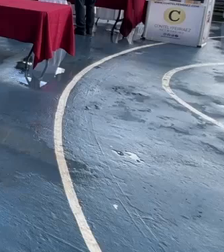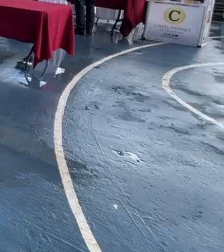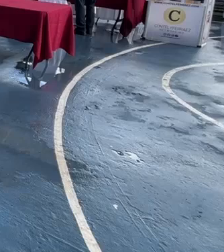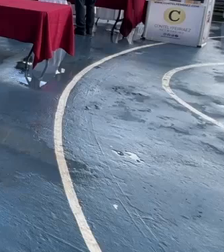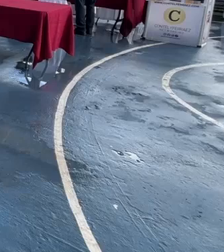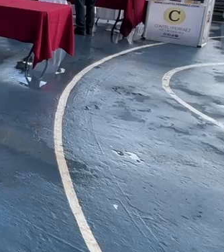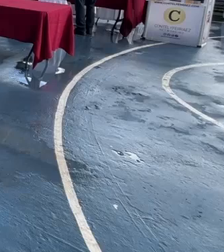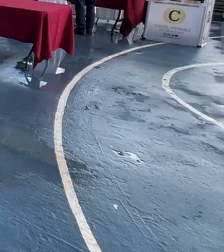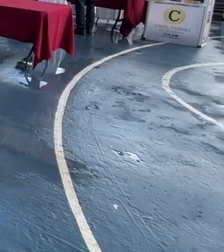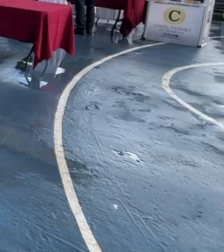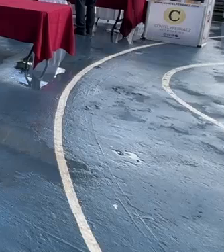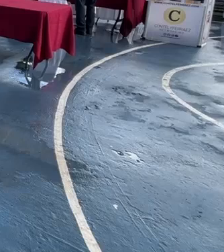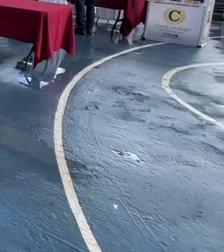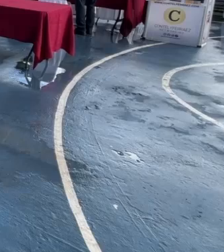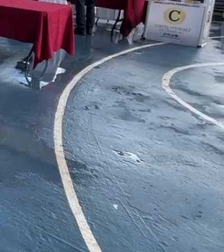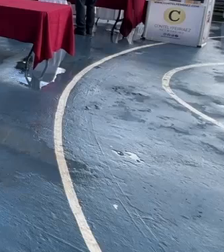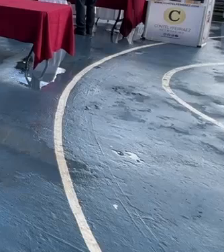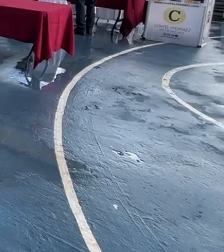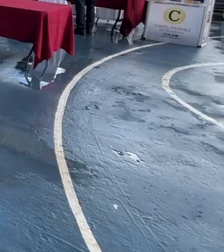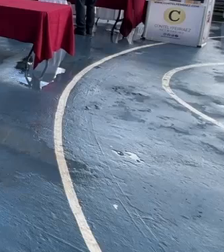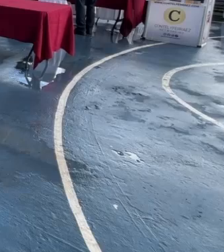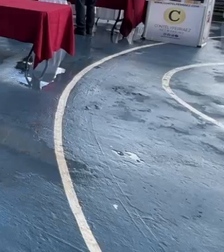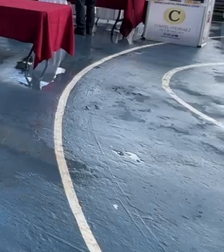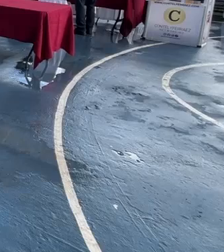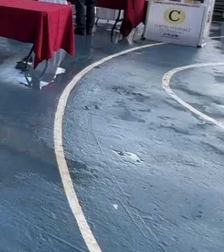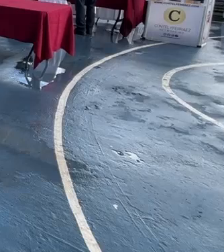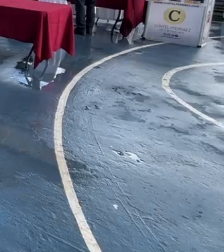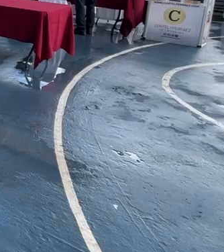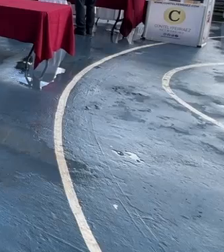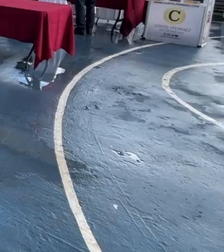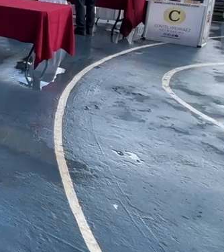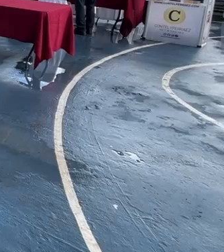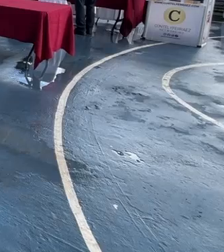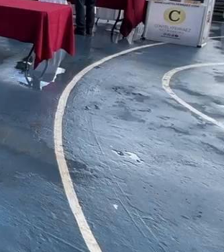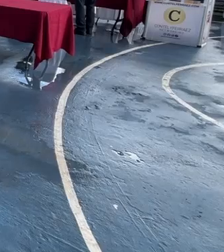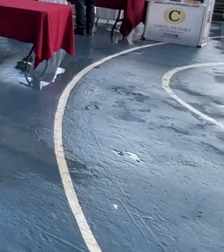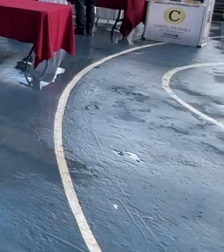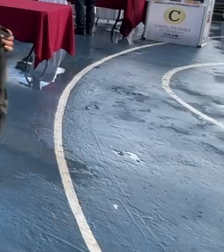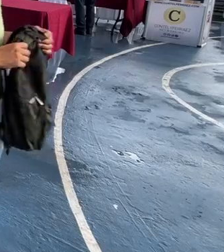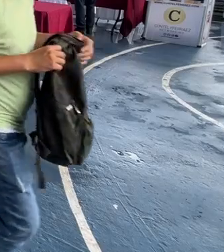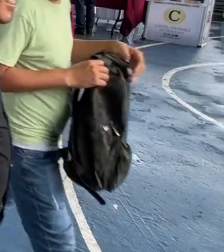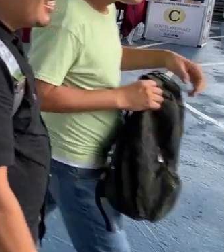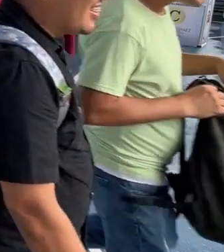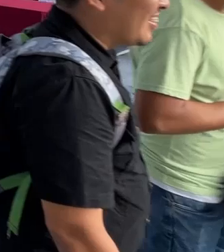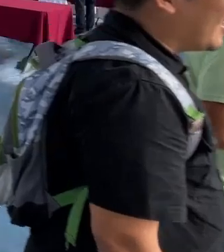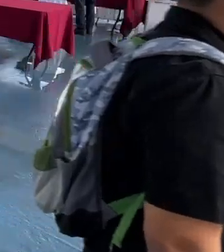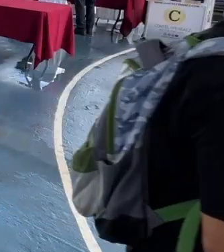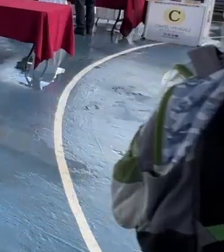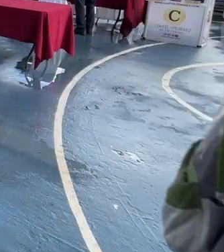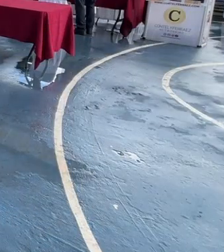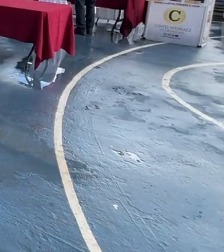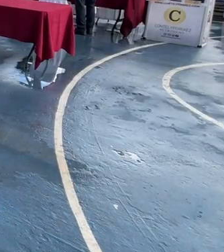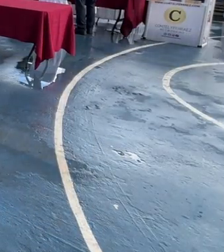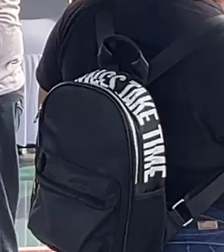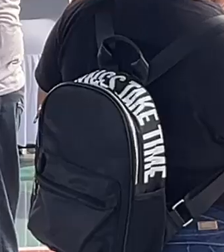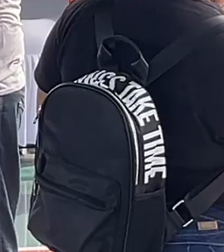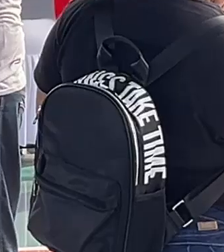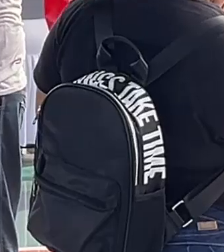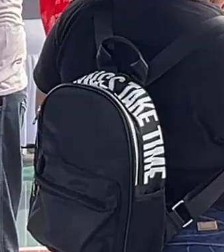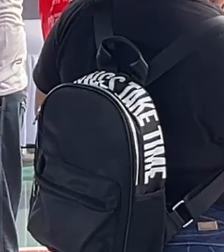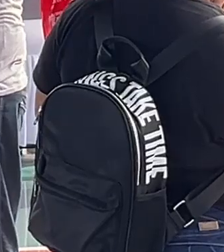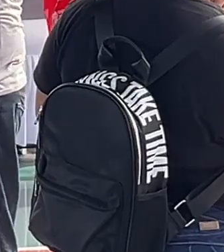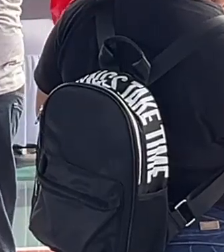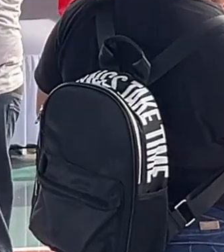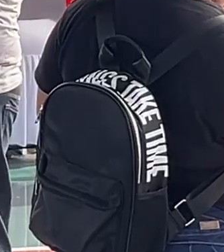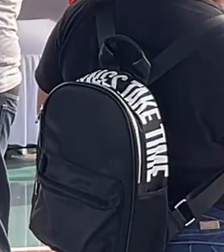por lo que se resaltó que siete de cada 10 jóvenes han encontrado un empleo gracias a este programa que se tiene previsto que la